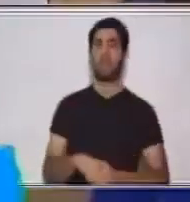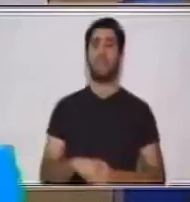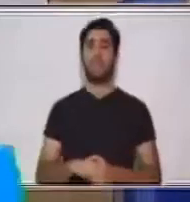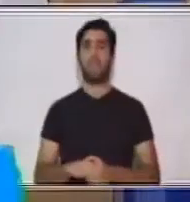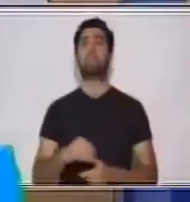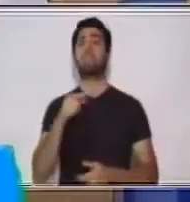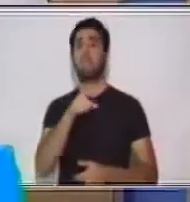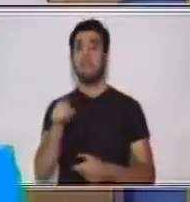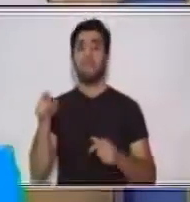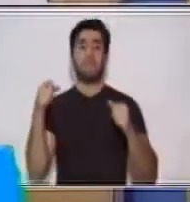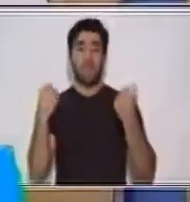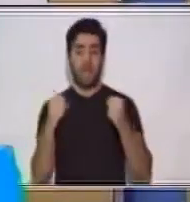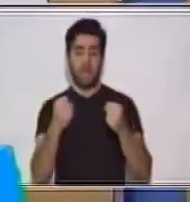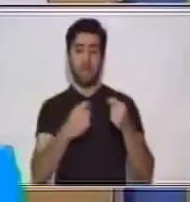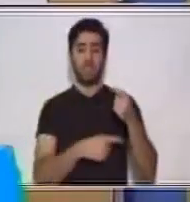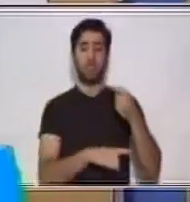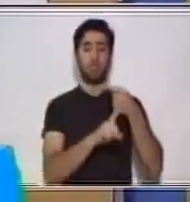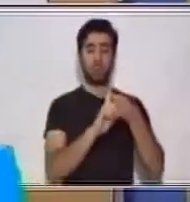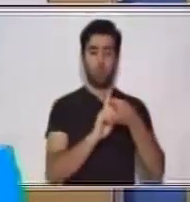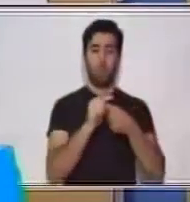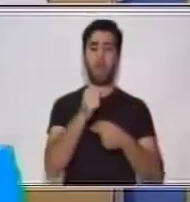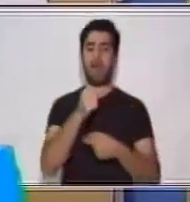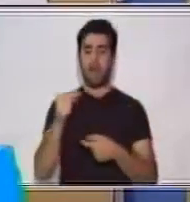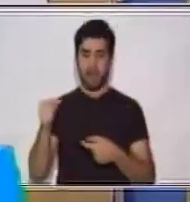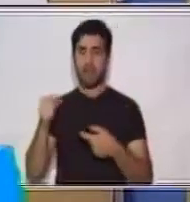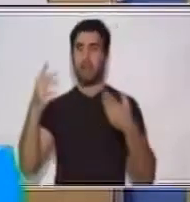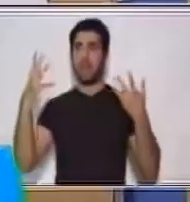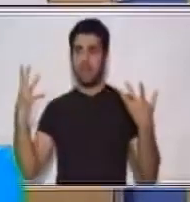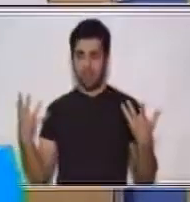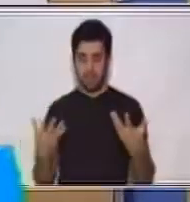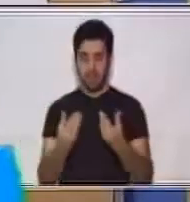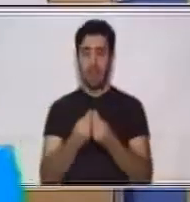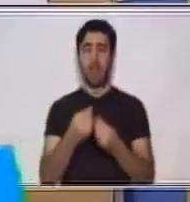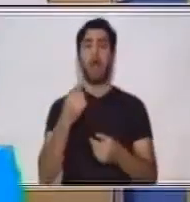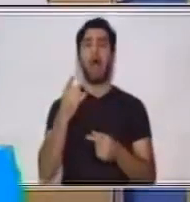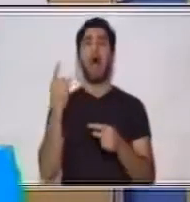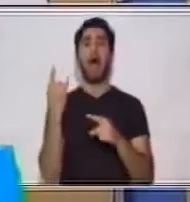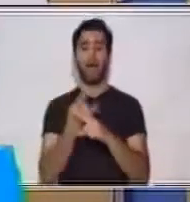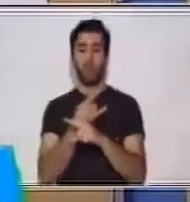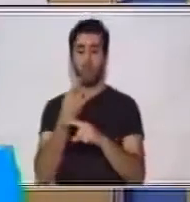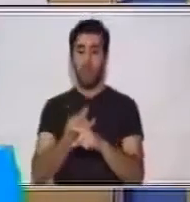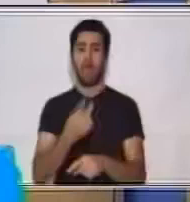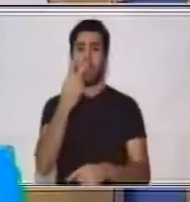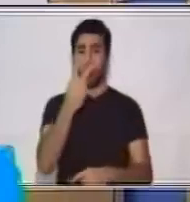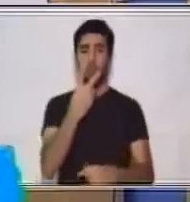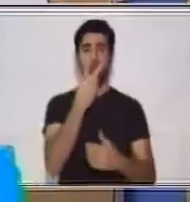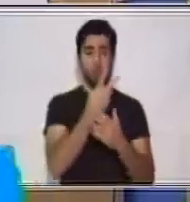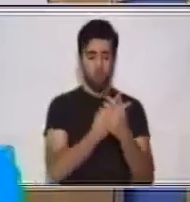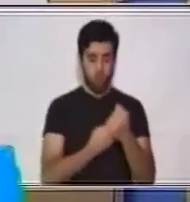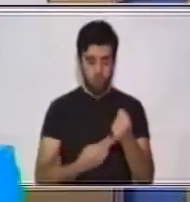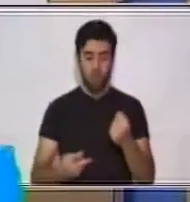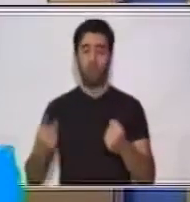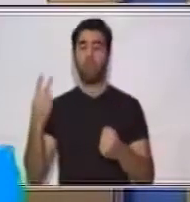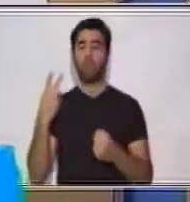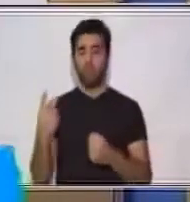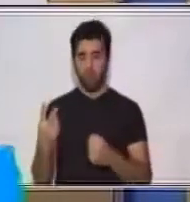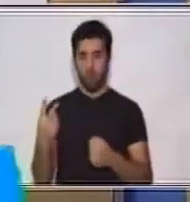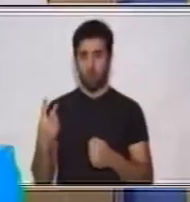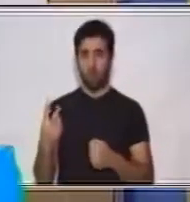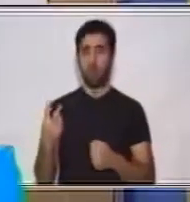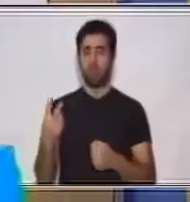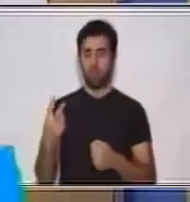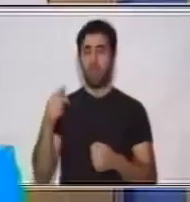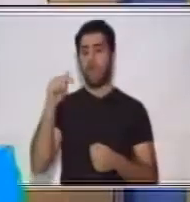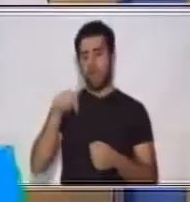realizar sumas y restas combinadas, a utilizar las dos operaciones en un